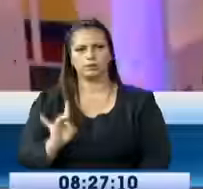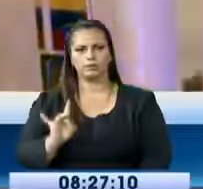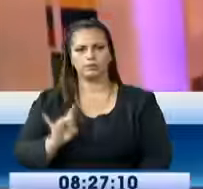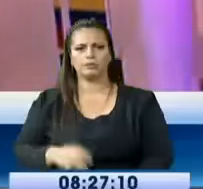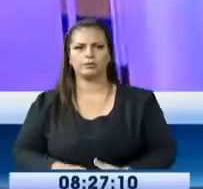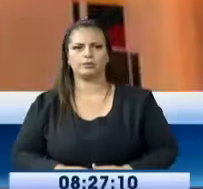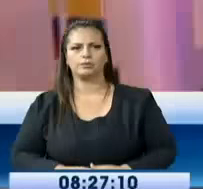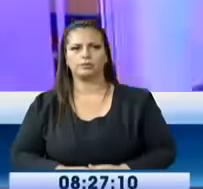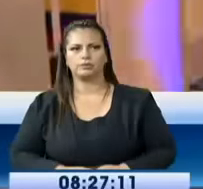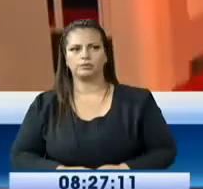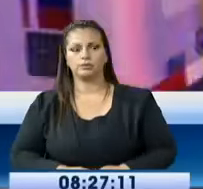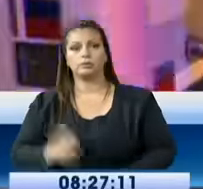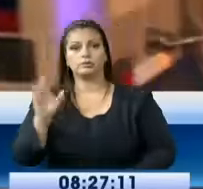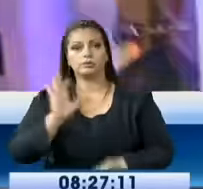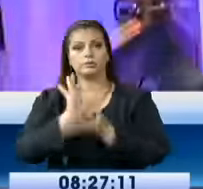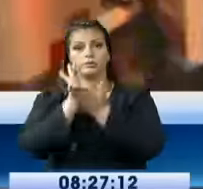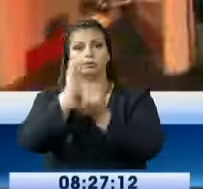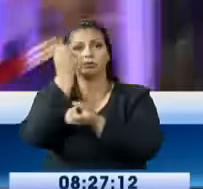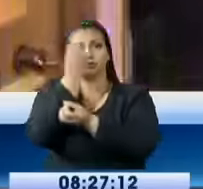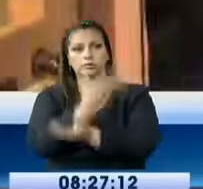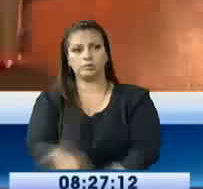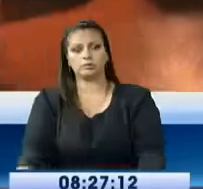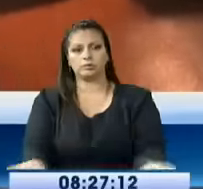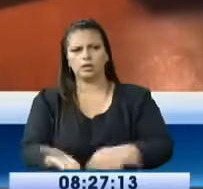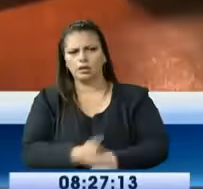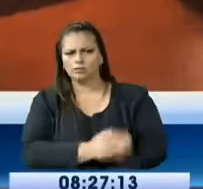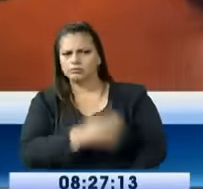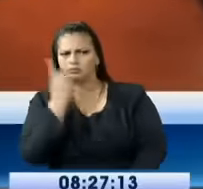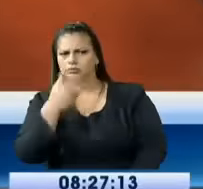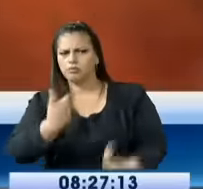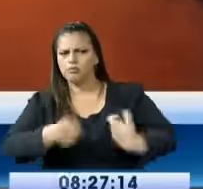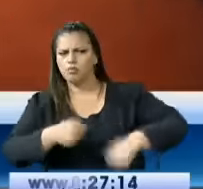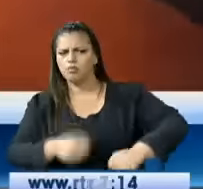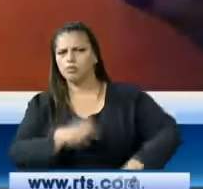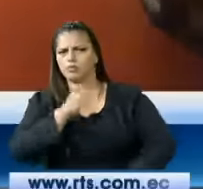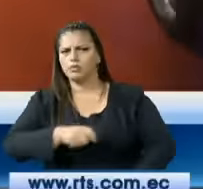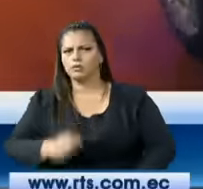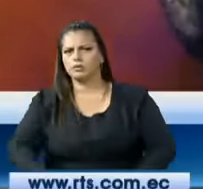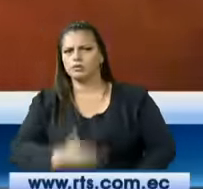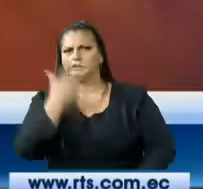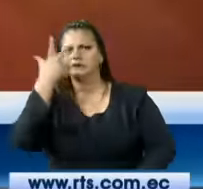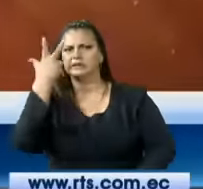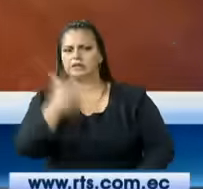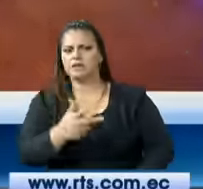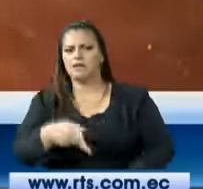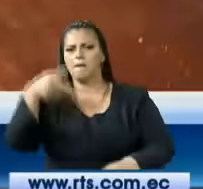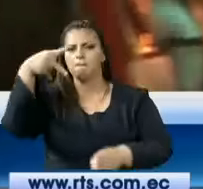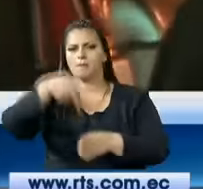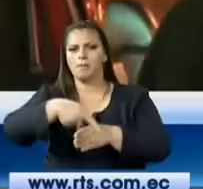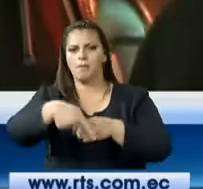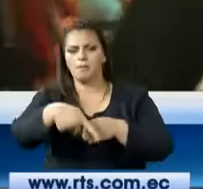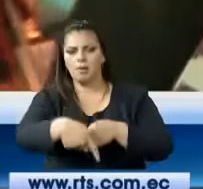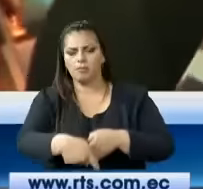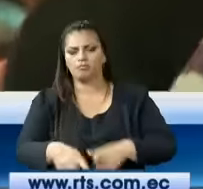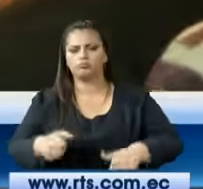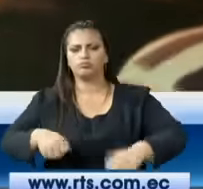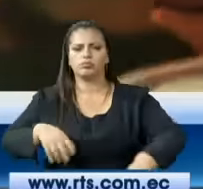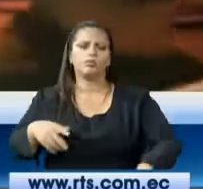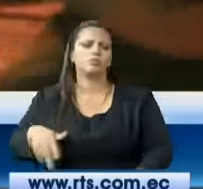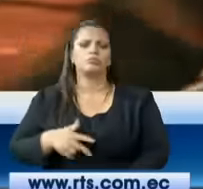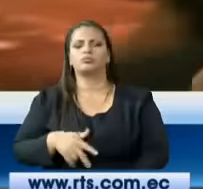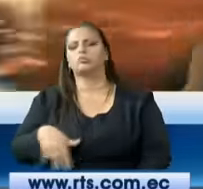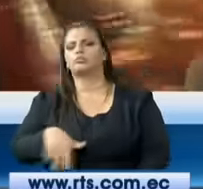urbe. Moradores indican que en la moto se movilizaban tres personas, quienes también sufrieron heridas. La moto cayó más